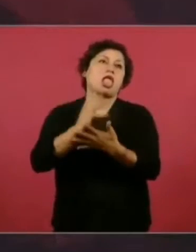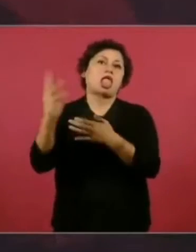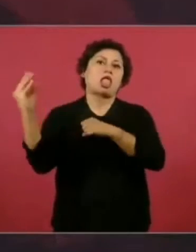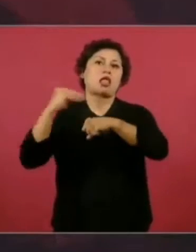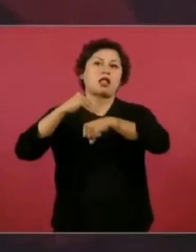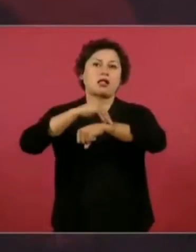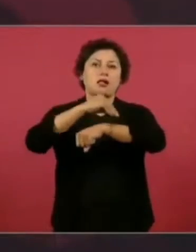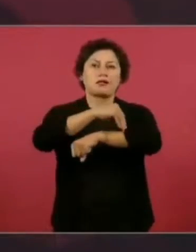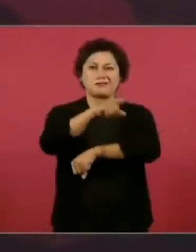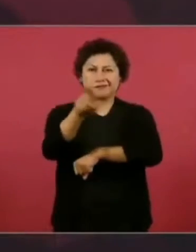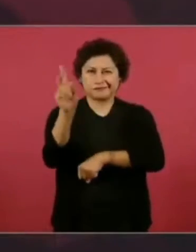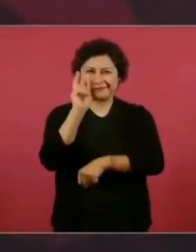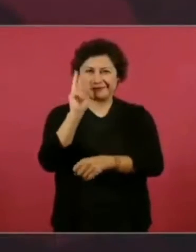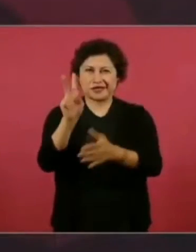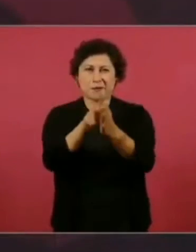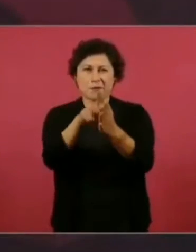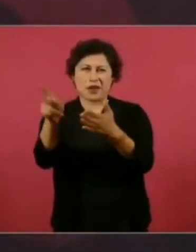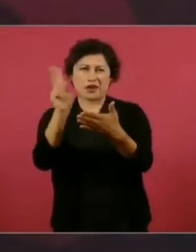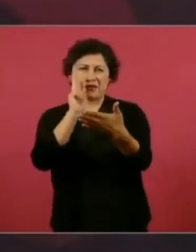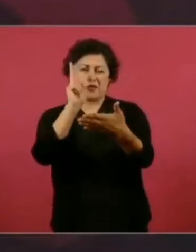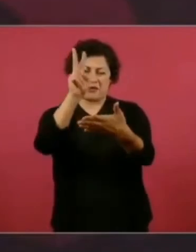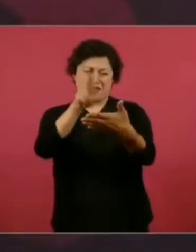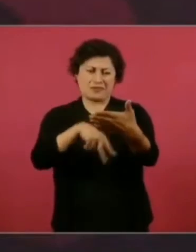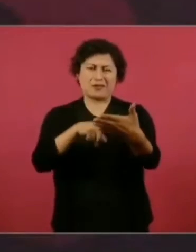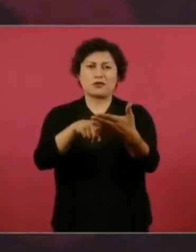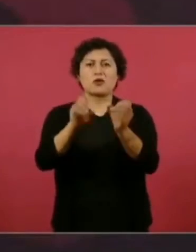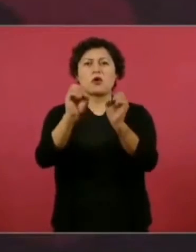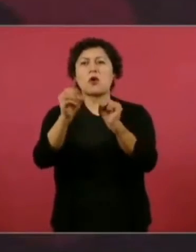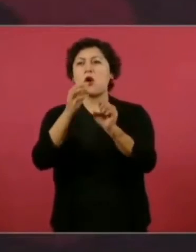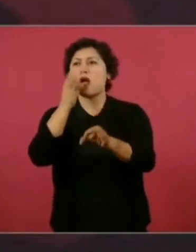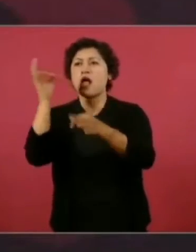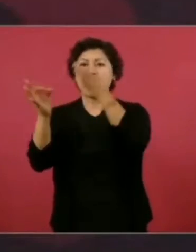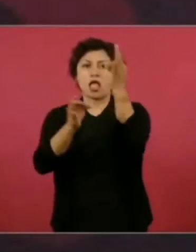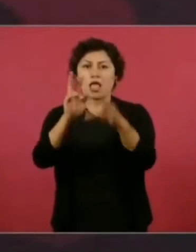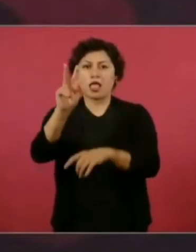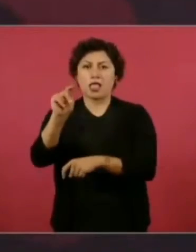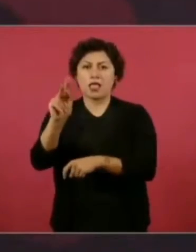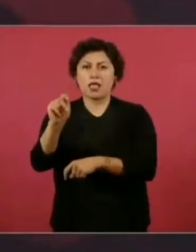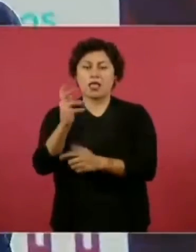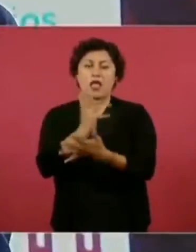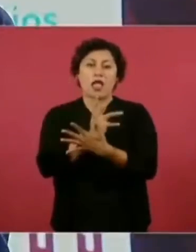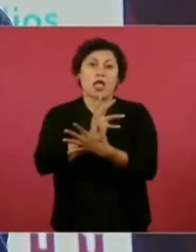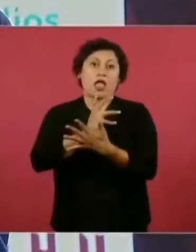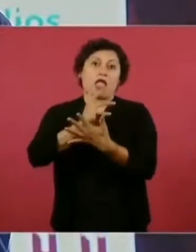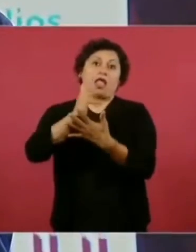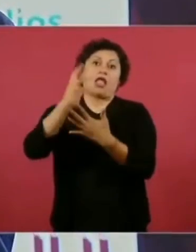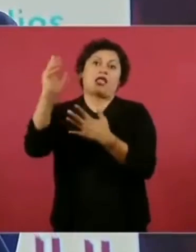y es como la antigua alarma.